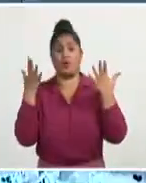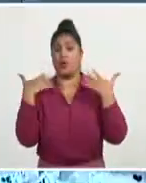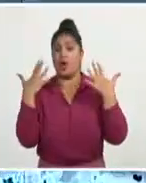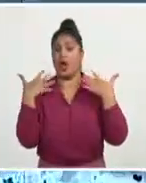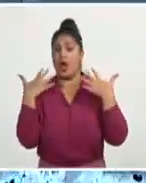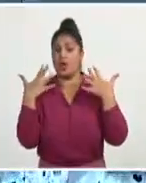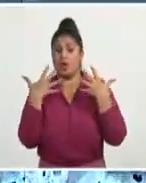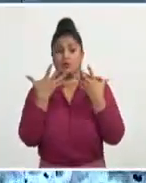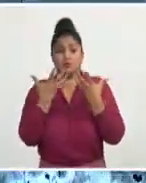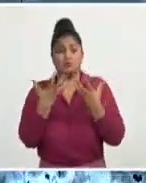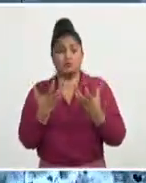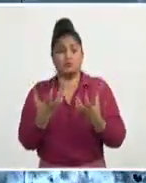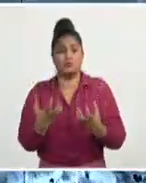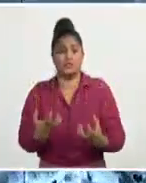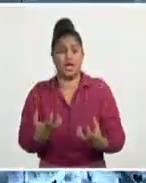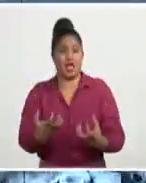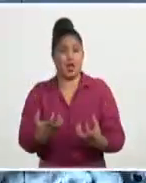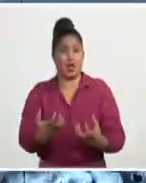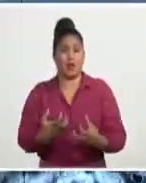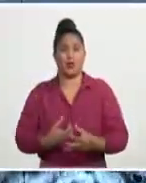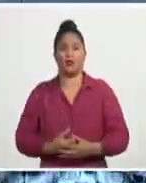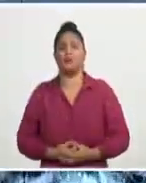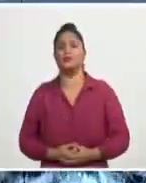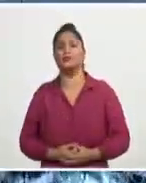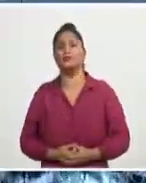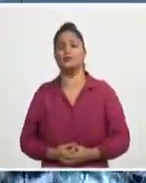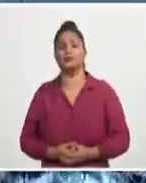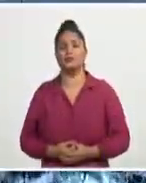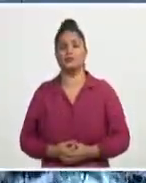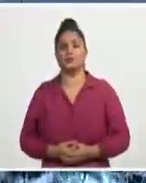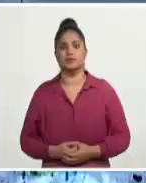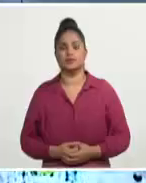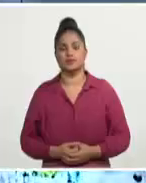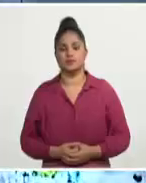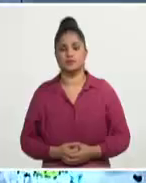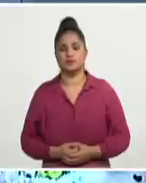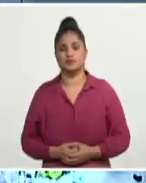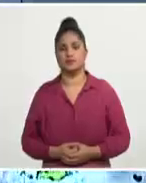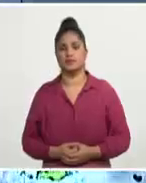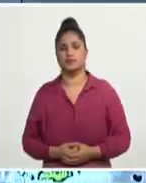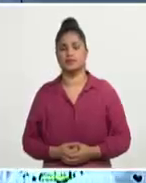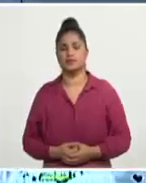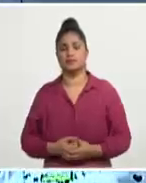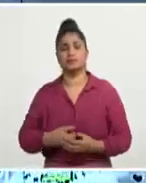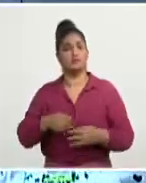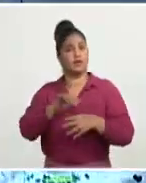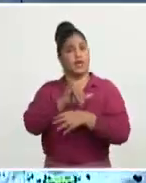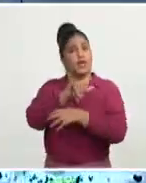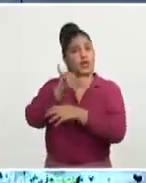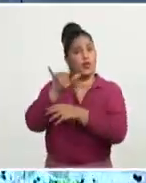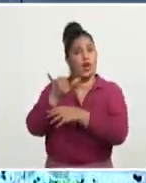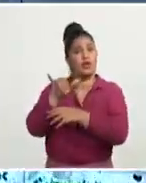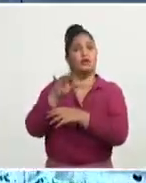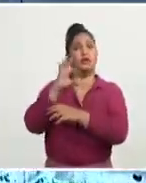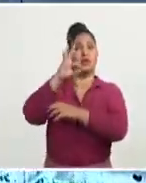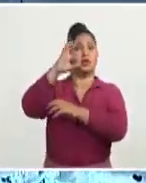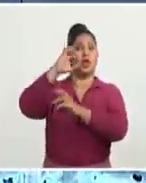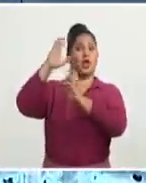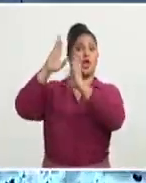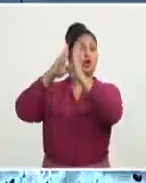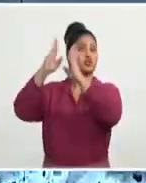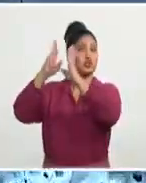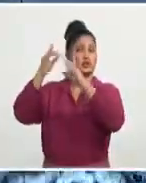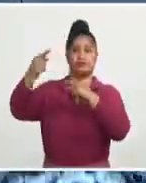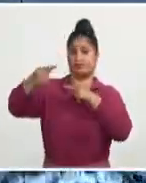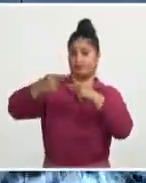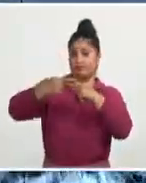por supuesto, pues generan un aumento en los nublados. Y además, como ven, hay una vaguada sobre el sudeste del Golfo de México, una línea